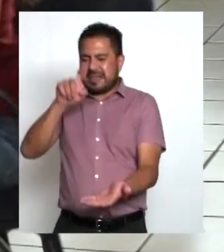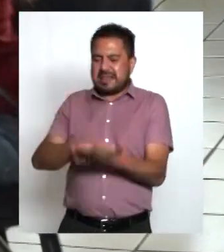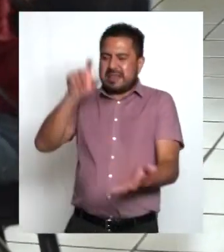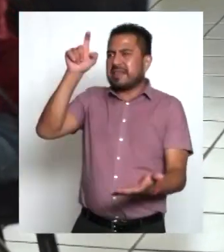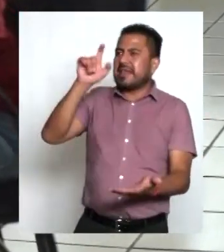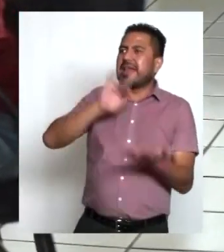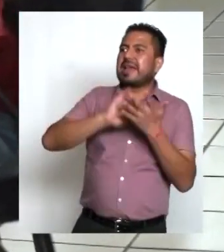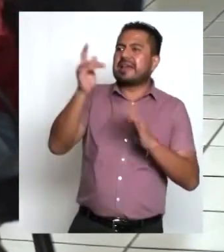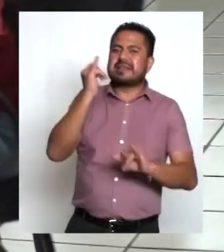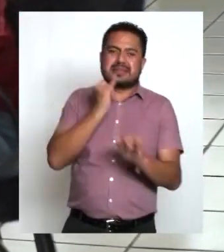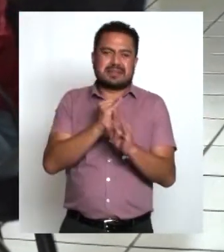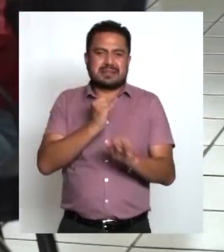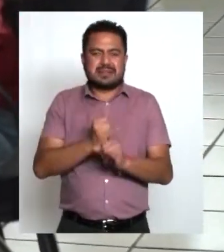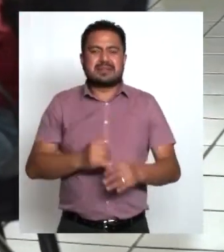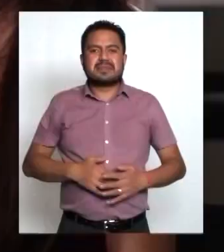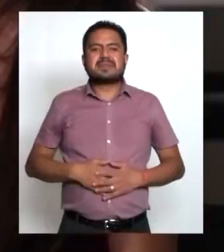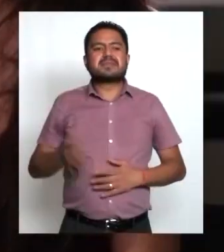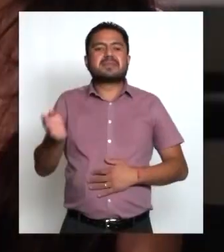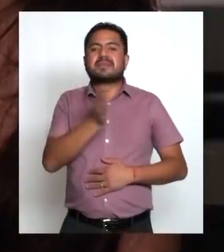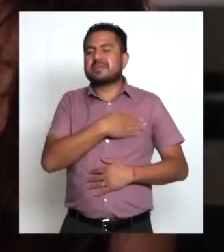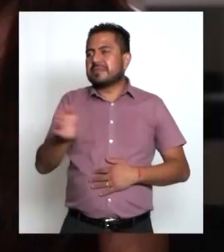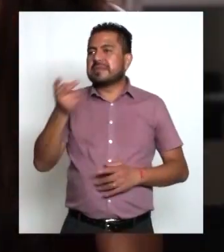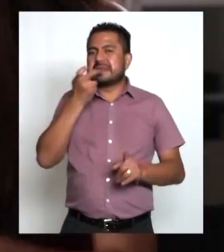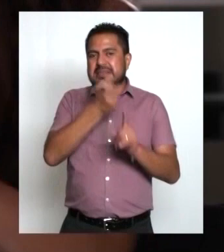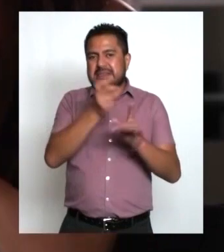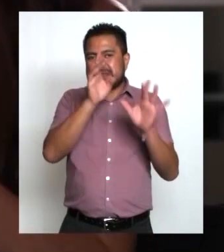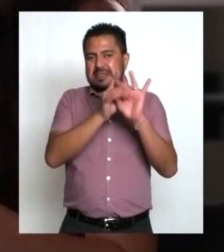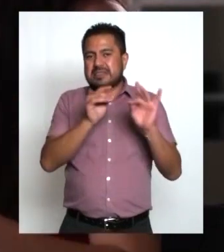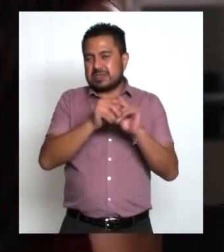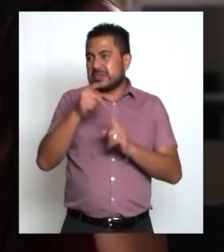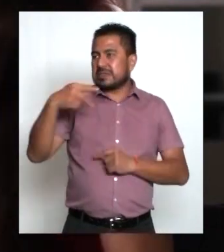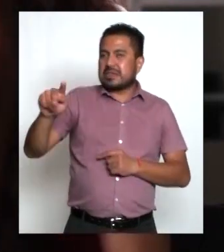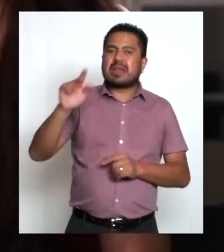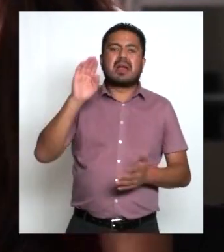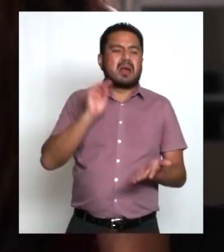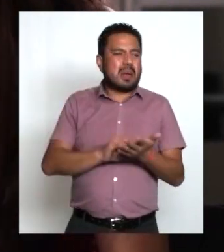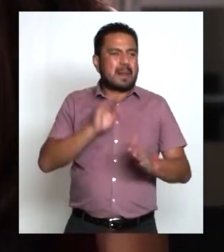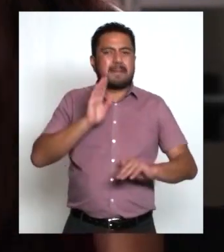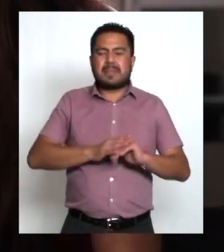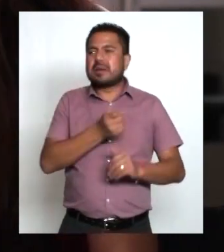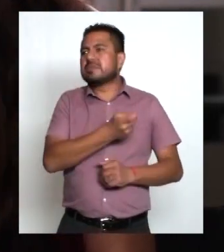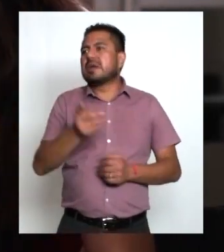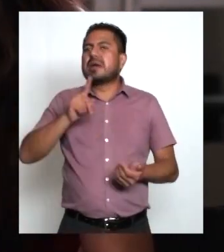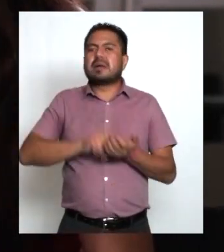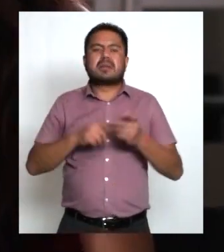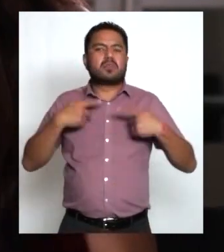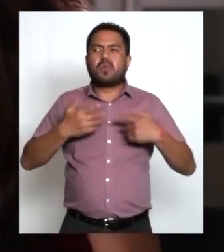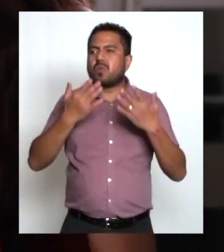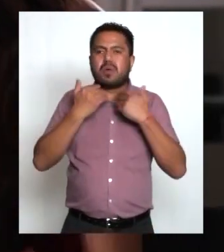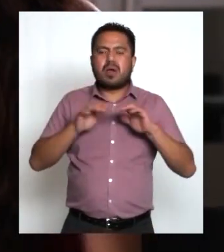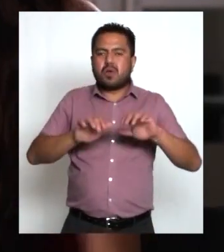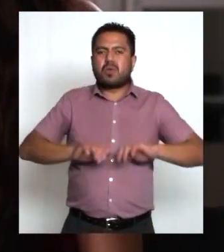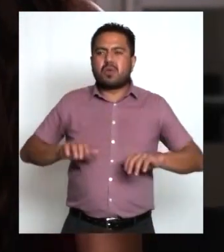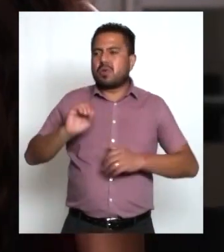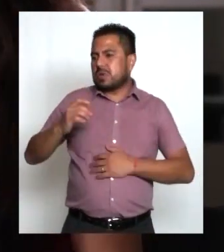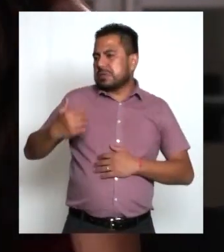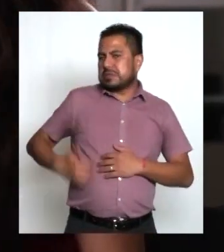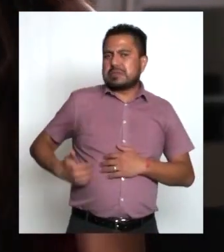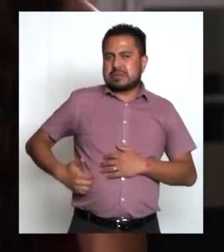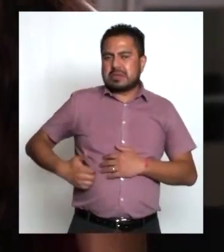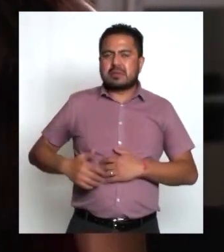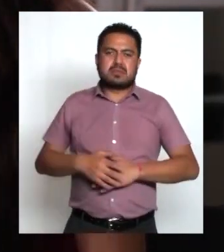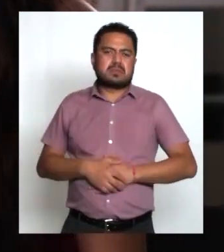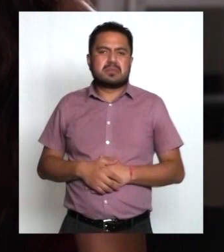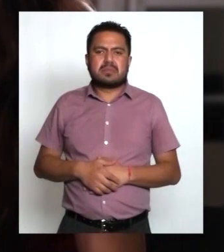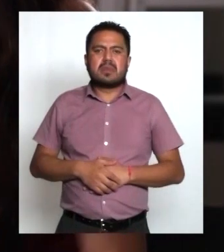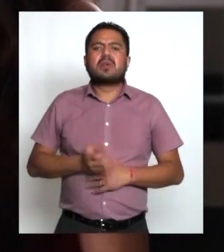clic de distancia gracias a internet. Bueno, eso lo dirás por ti, pero todavía hay muchas personas que no tienen computadoras o